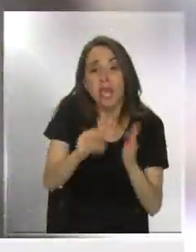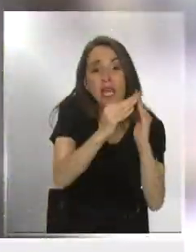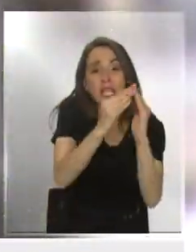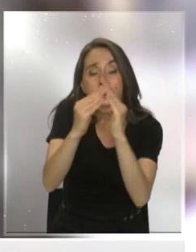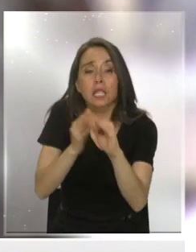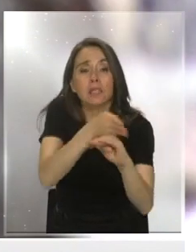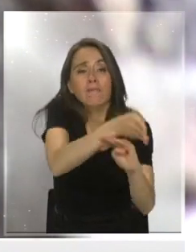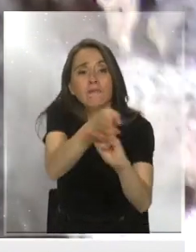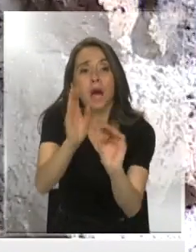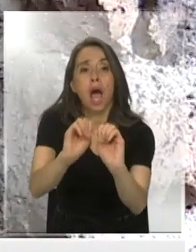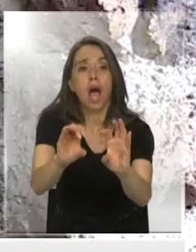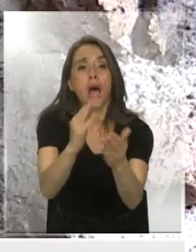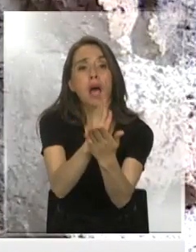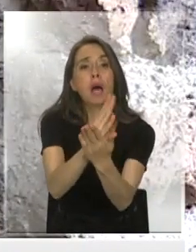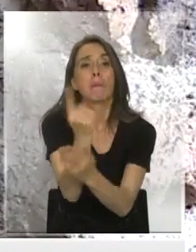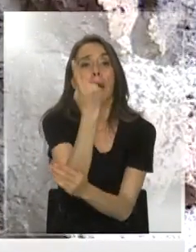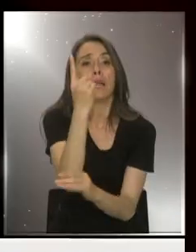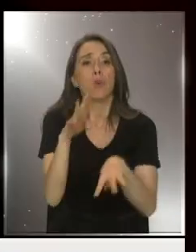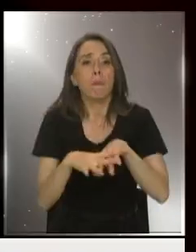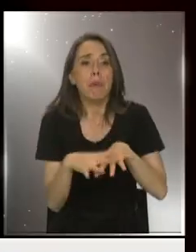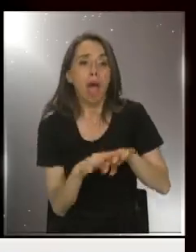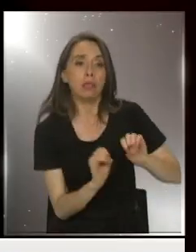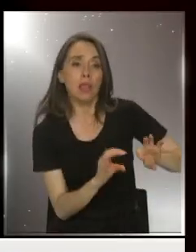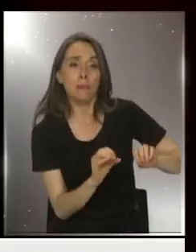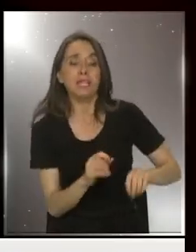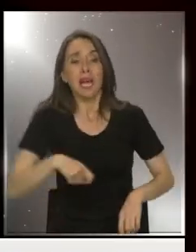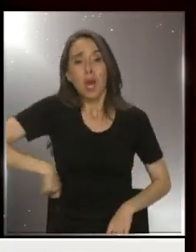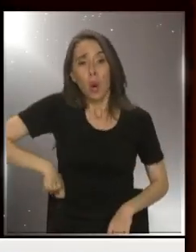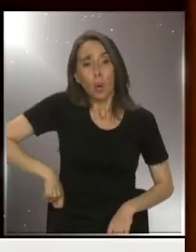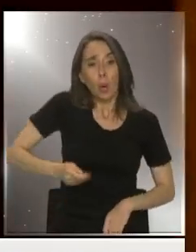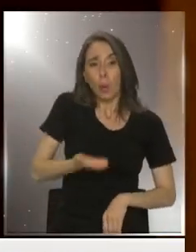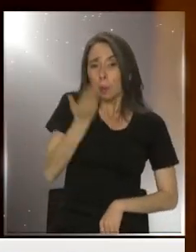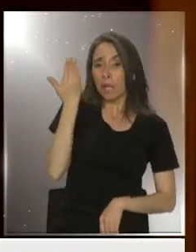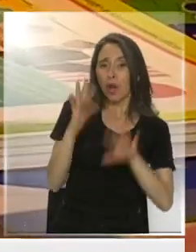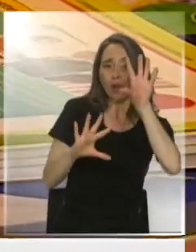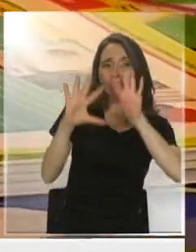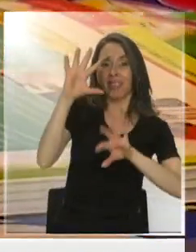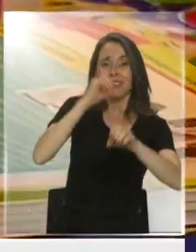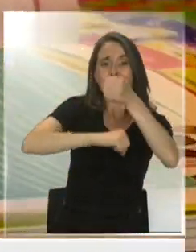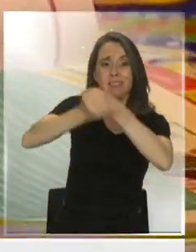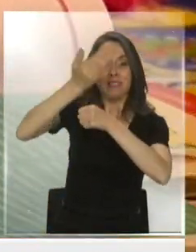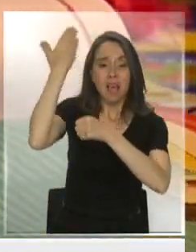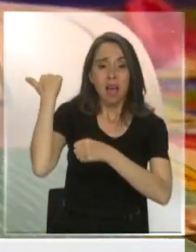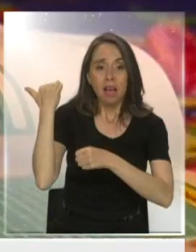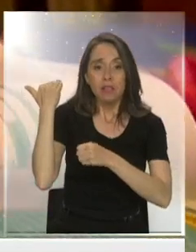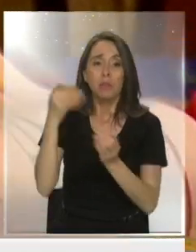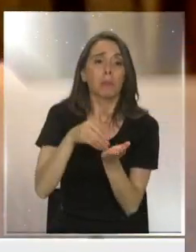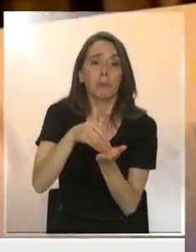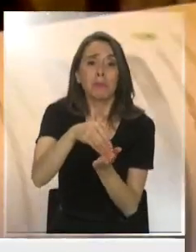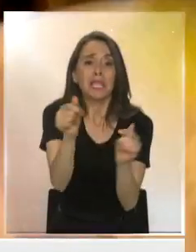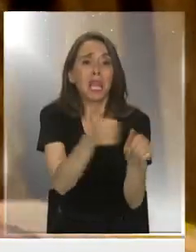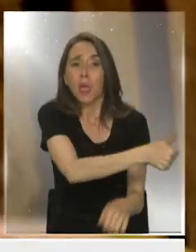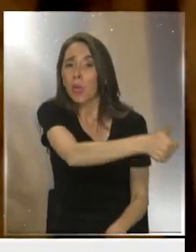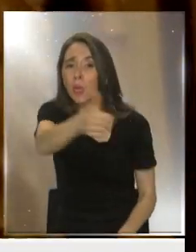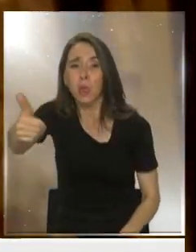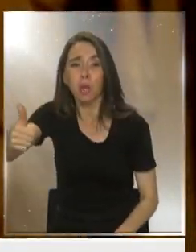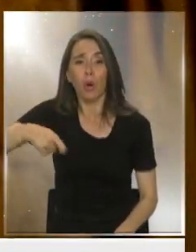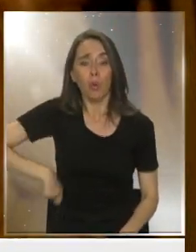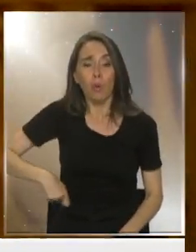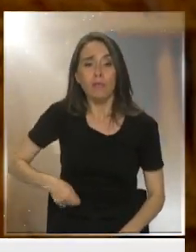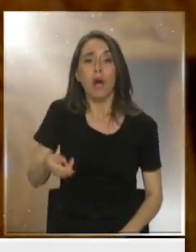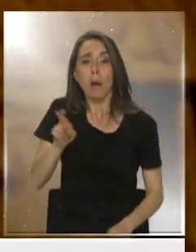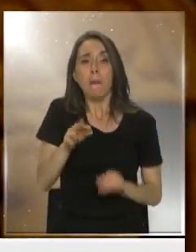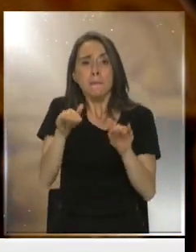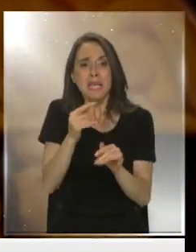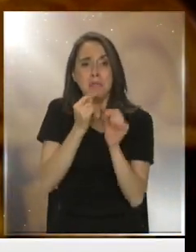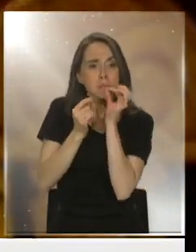ajenas dando clases particulares de matemáticas. Se jubiló hace más de 15 años, pero como los miles de jubilados, repite una